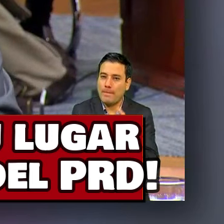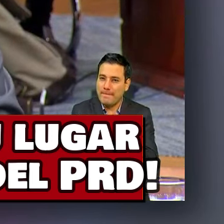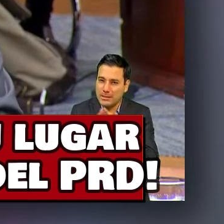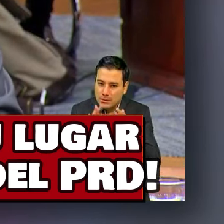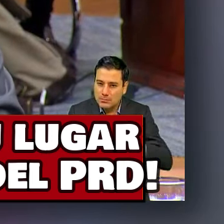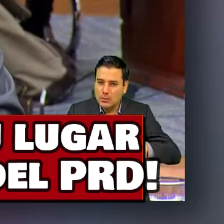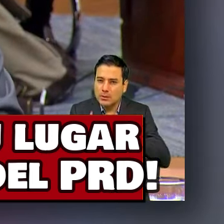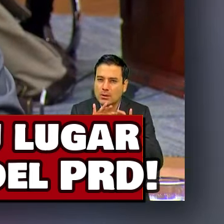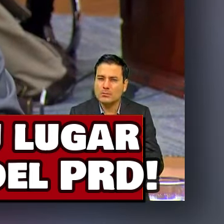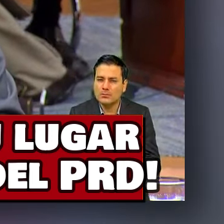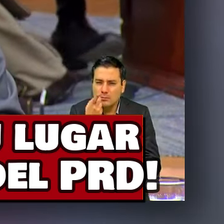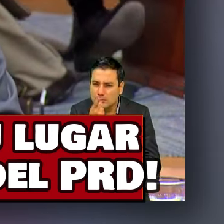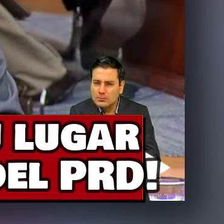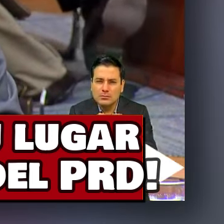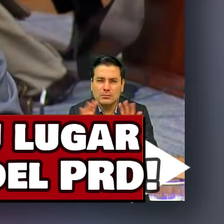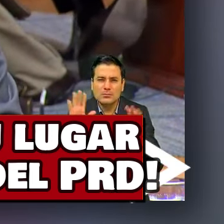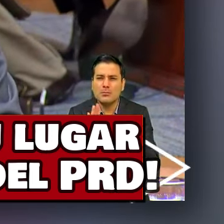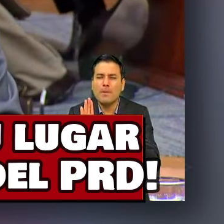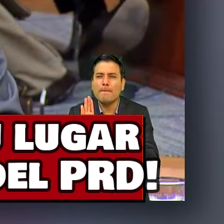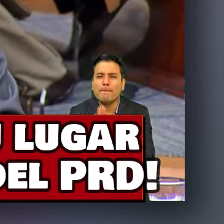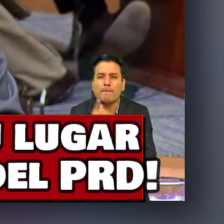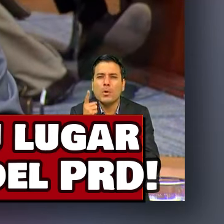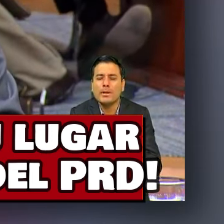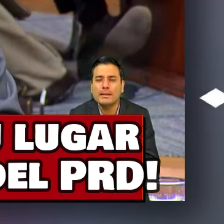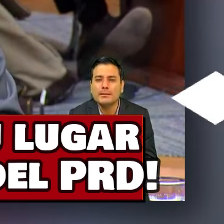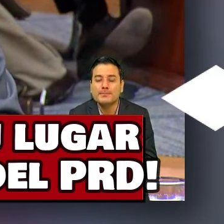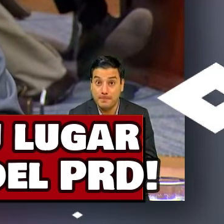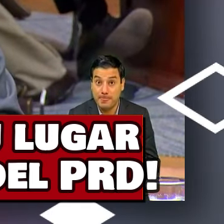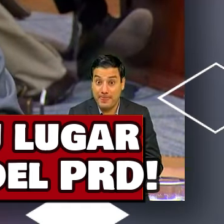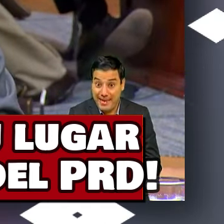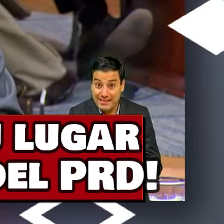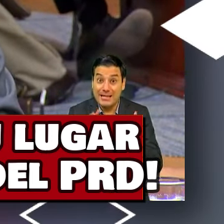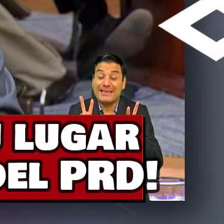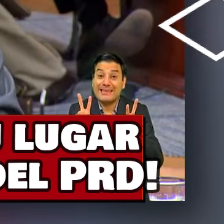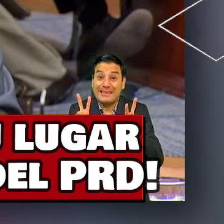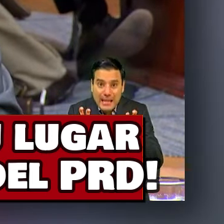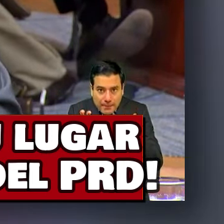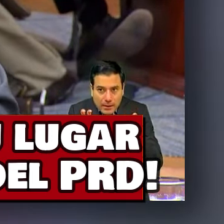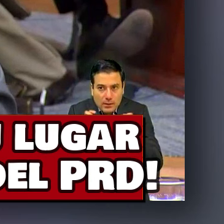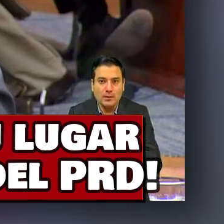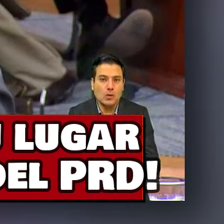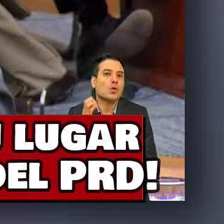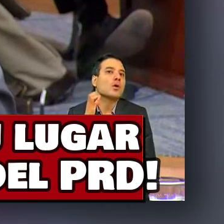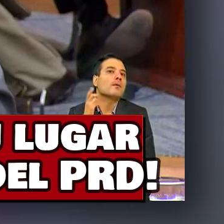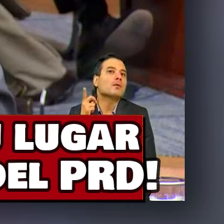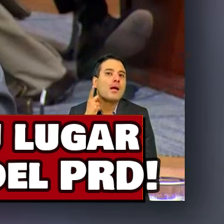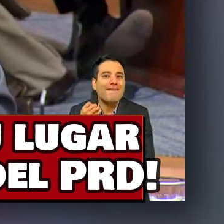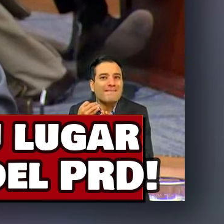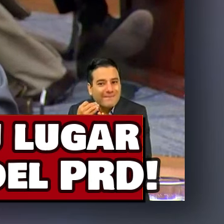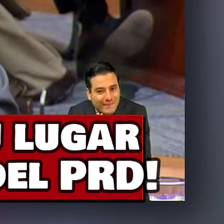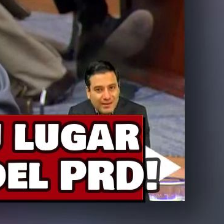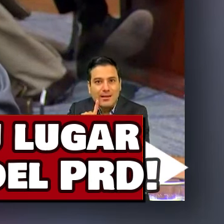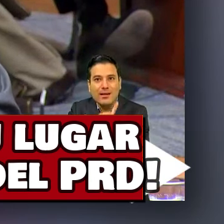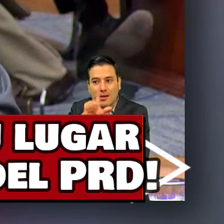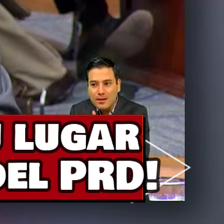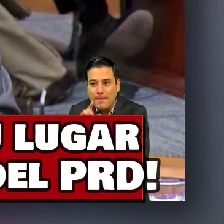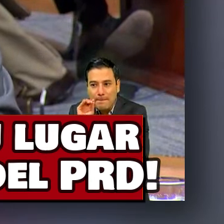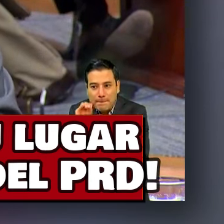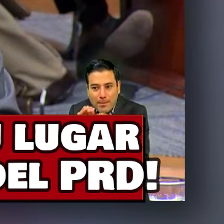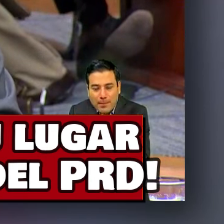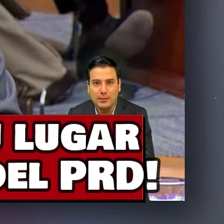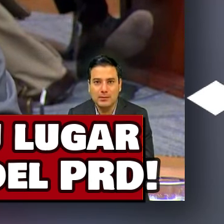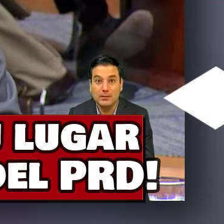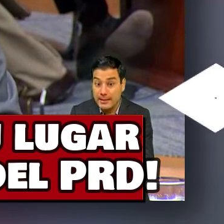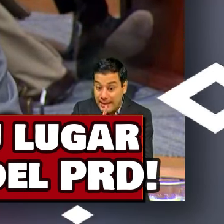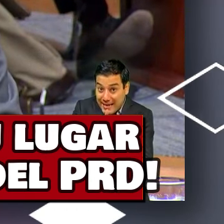porque esto es uno de los asuntos que el Congreso tiene pendiente de legislar. Es decir, la propia ley